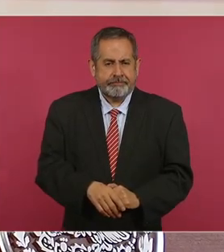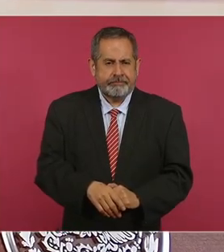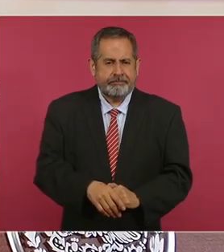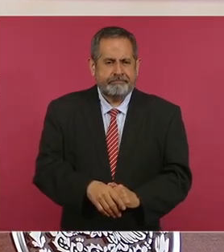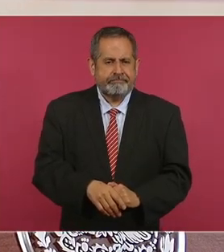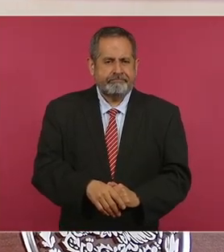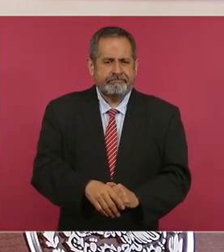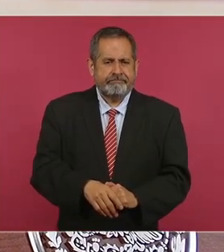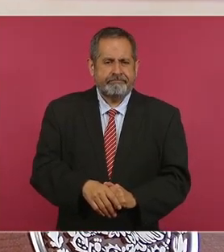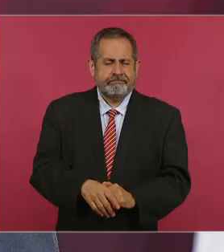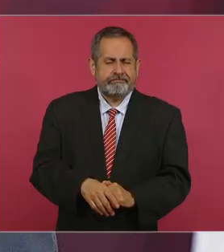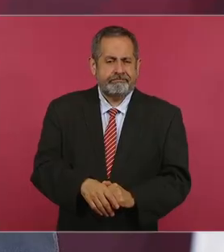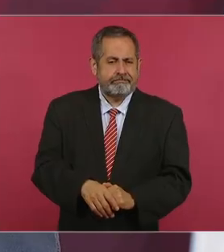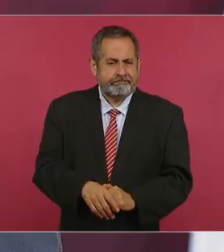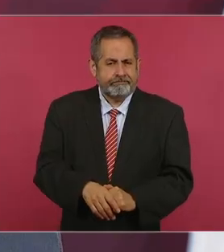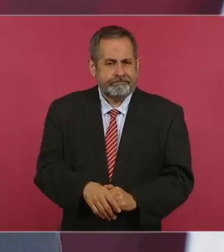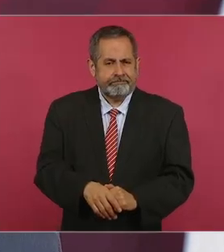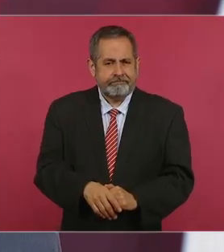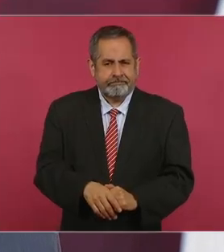tienen